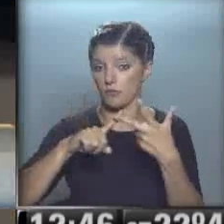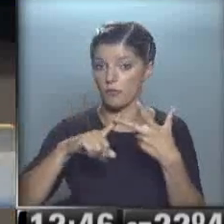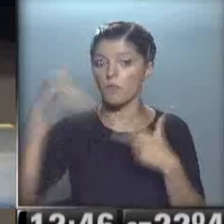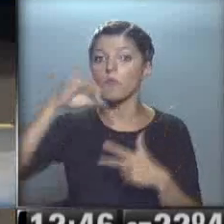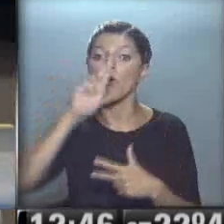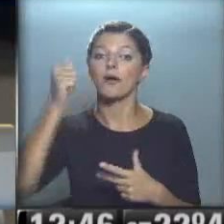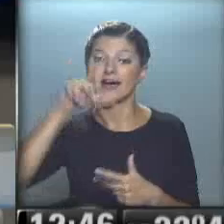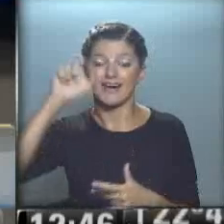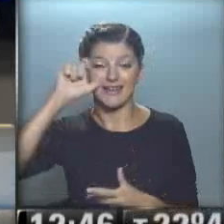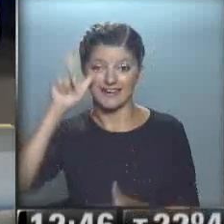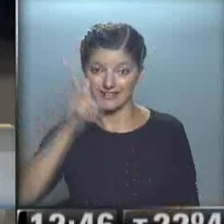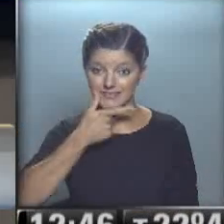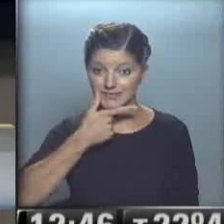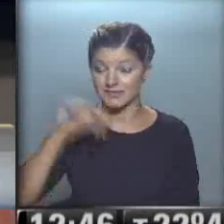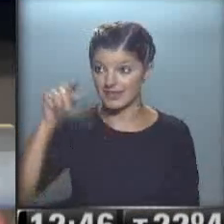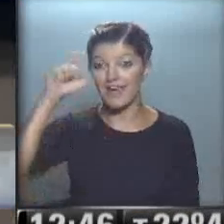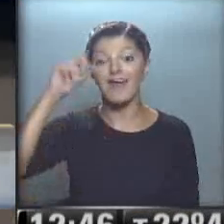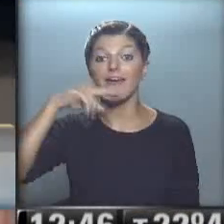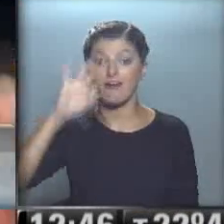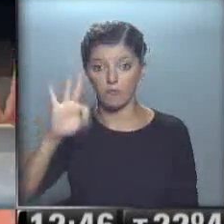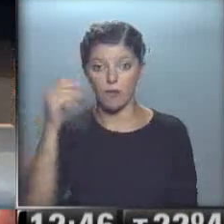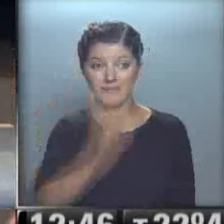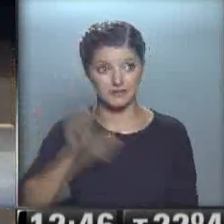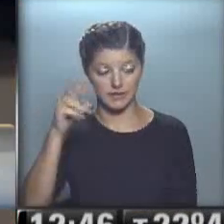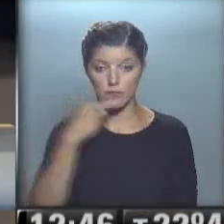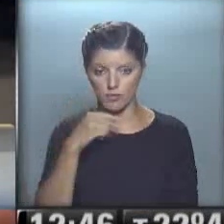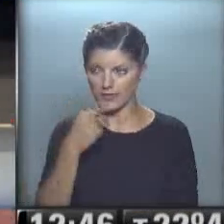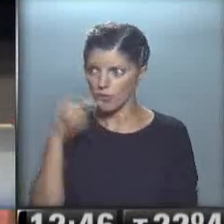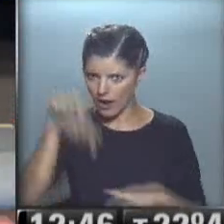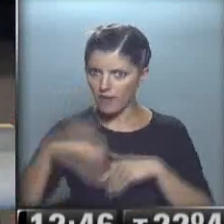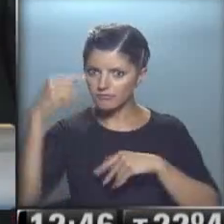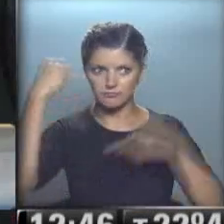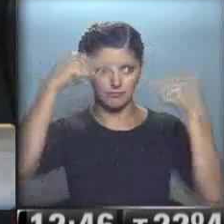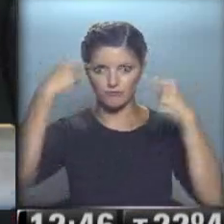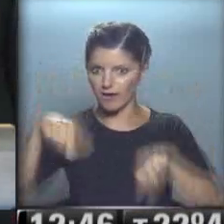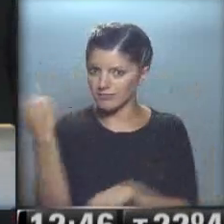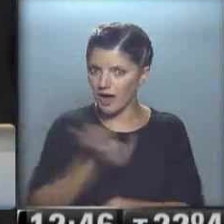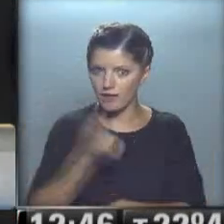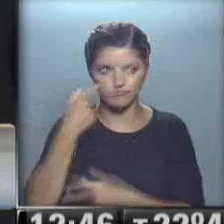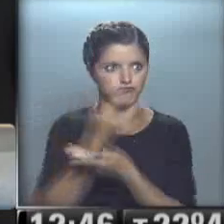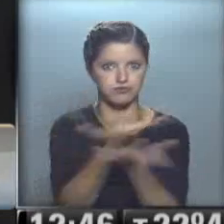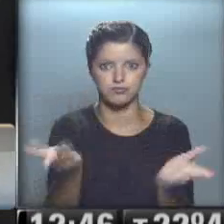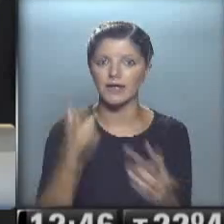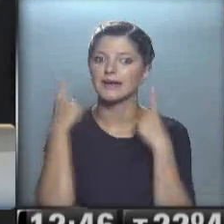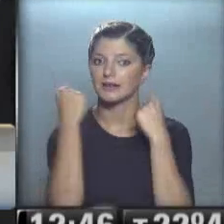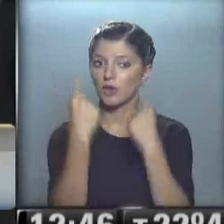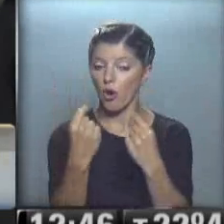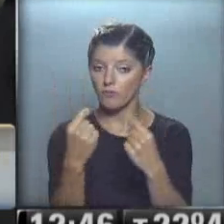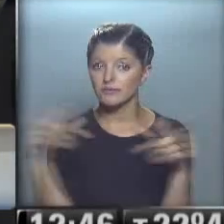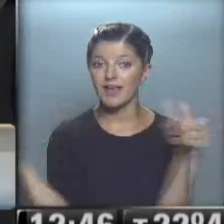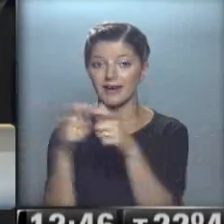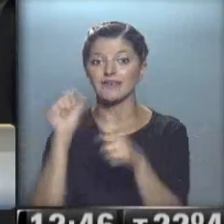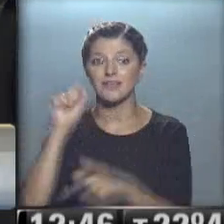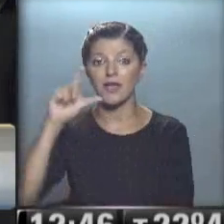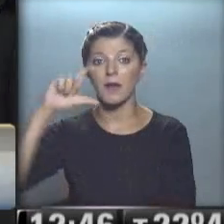todos los discursos pero Evo Morales en en su discurso dijo esto Acá hay diferencias y las puso sobre la mesa y claramente criticó la alianza del del